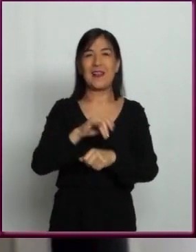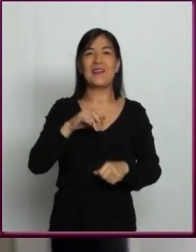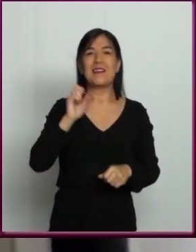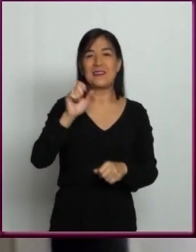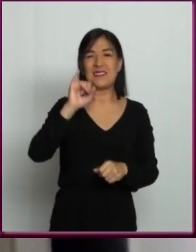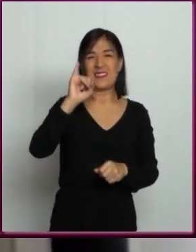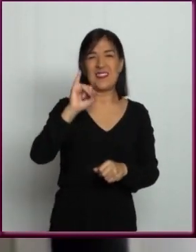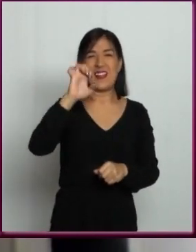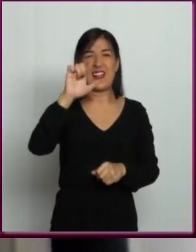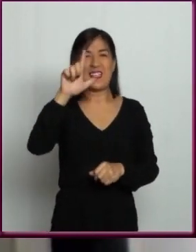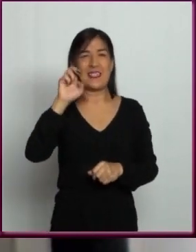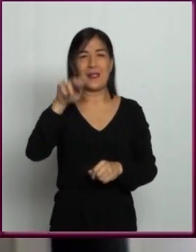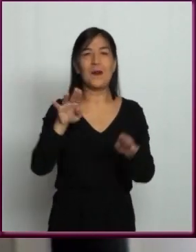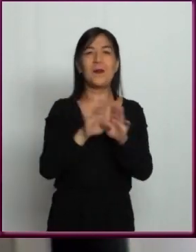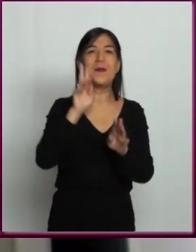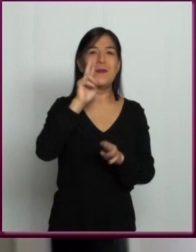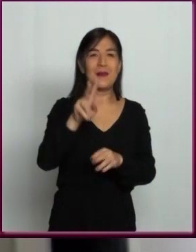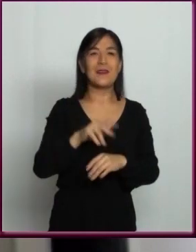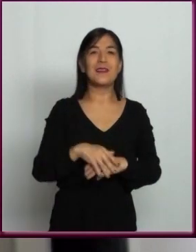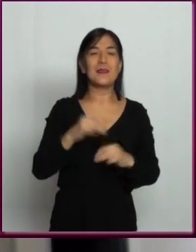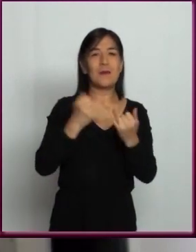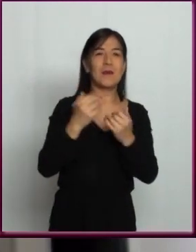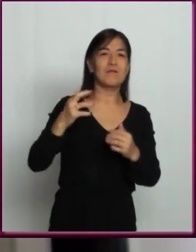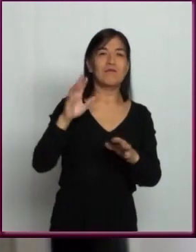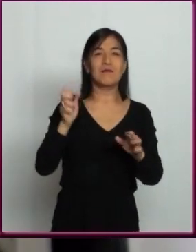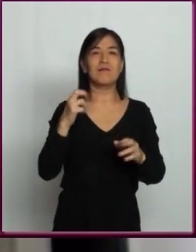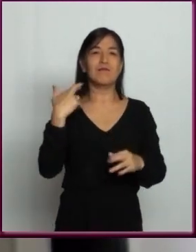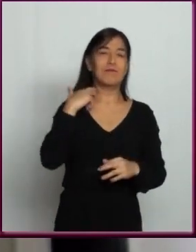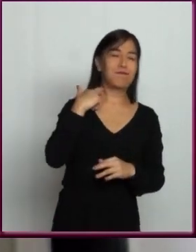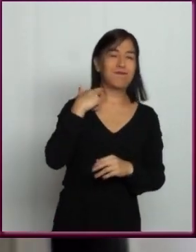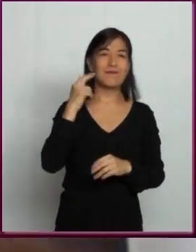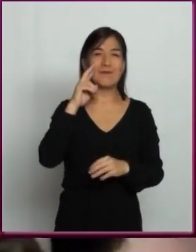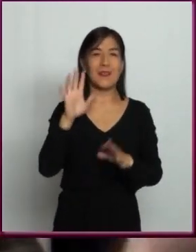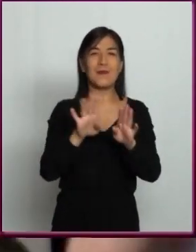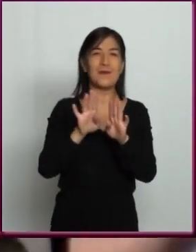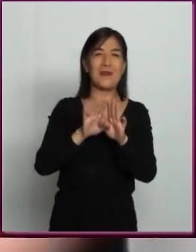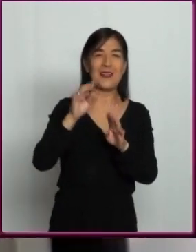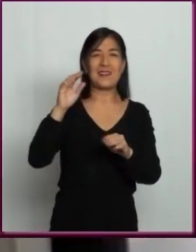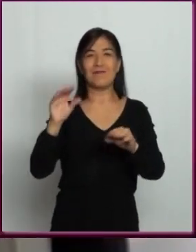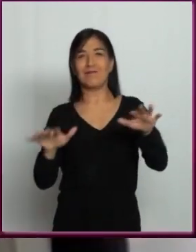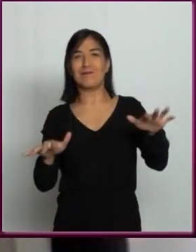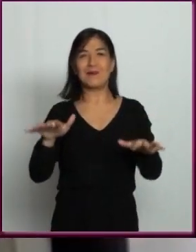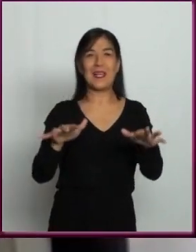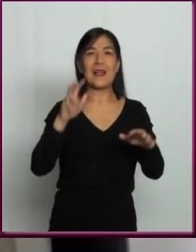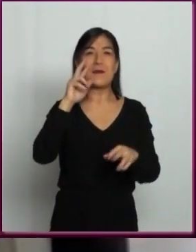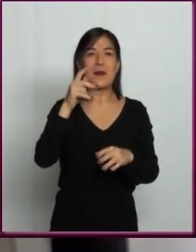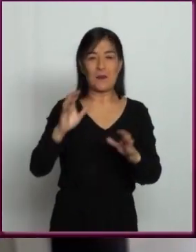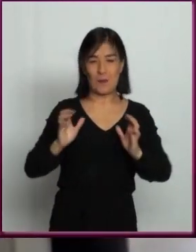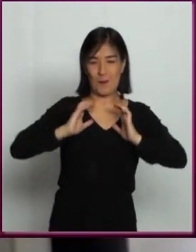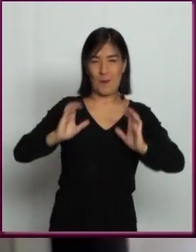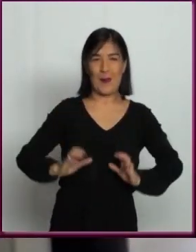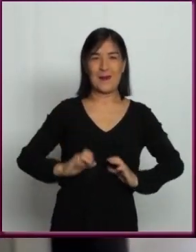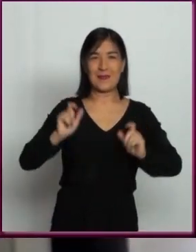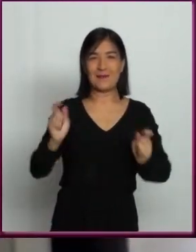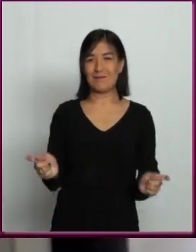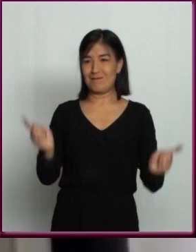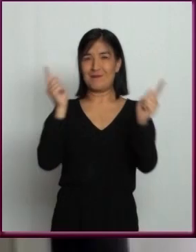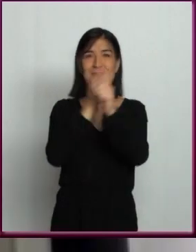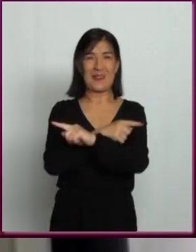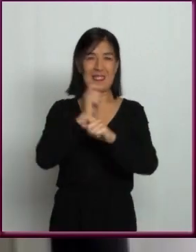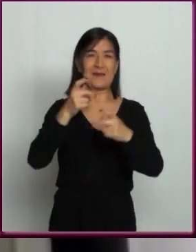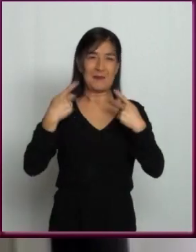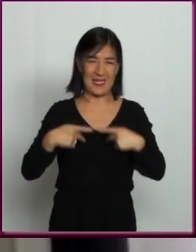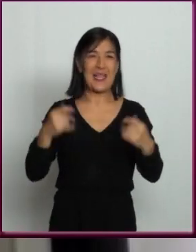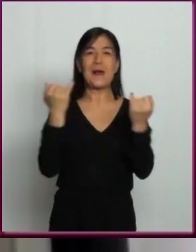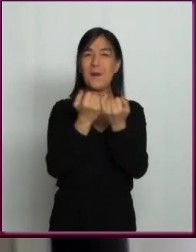donde un bicho se mete extraterrestre y explota, se alimenta y se explota luego del cuerpo de la persona.